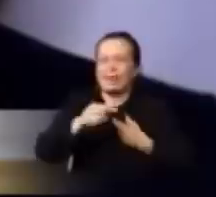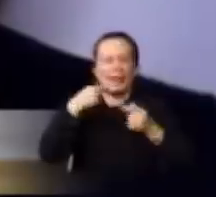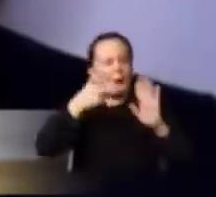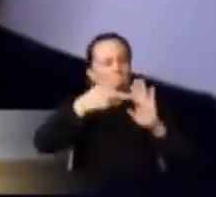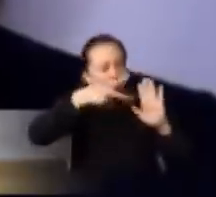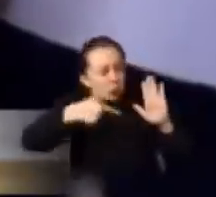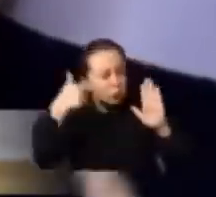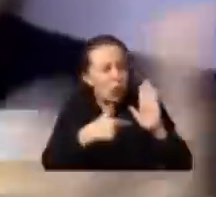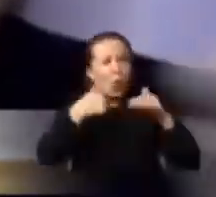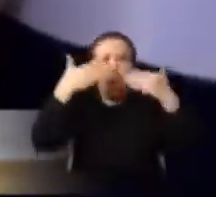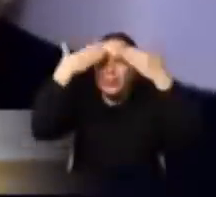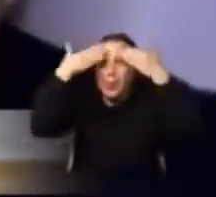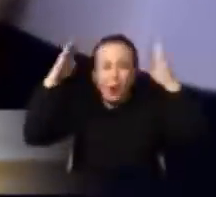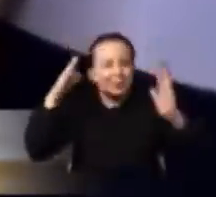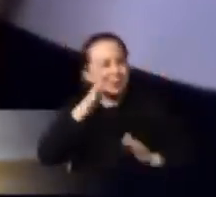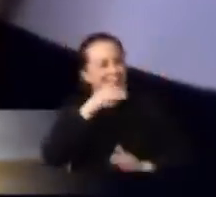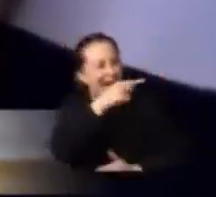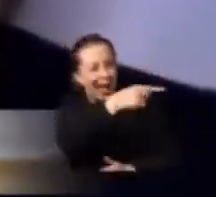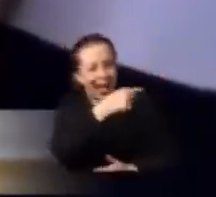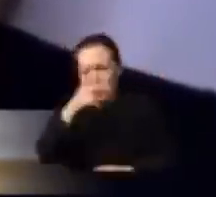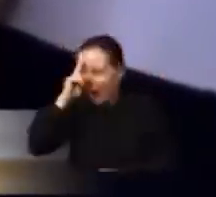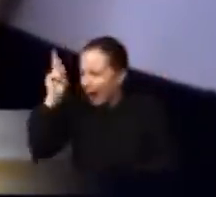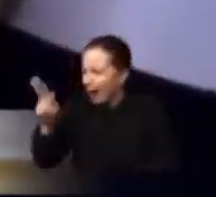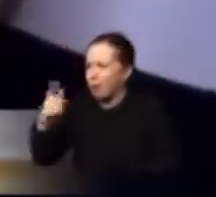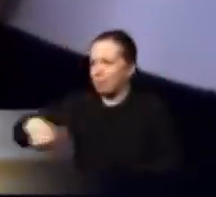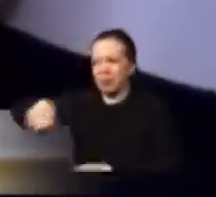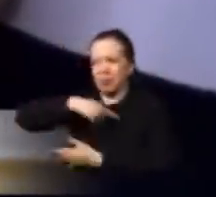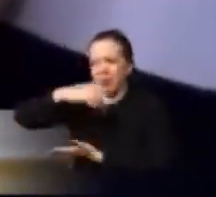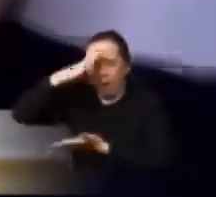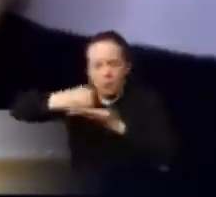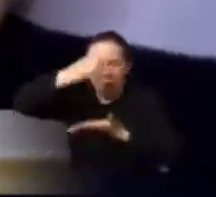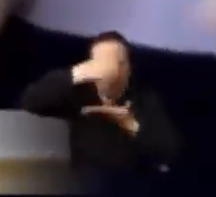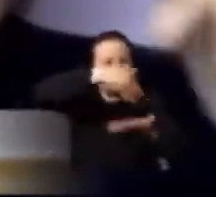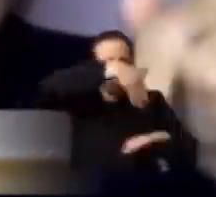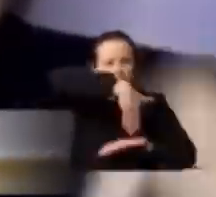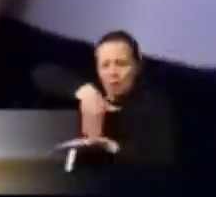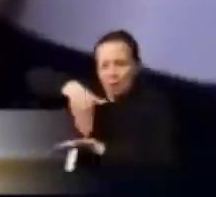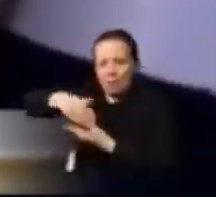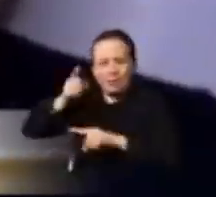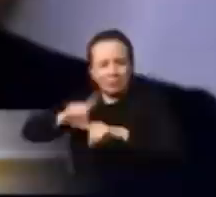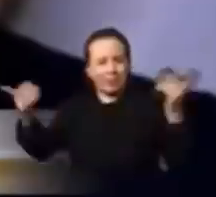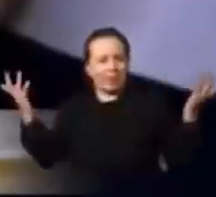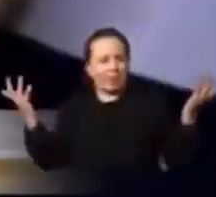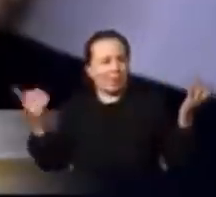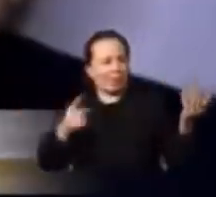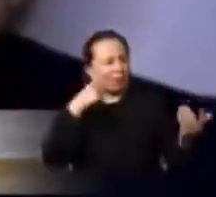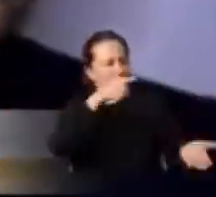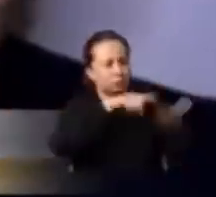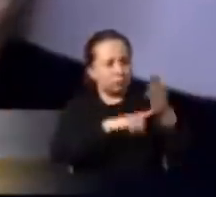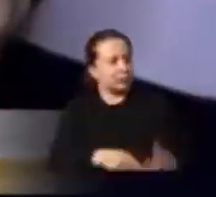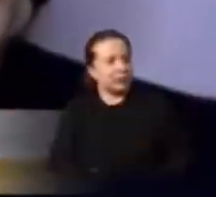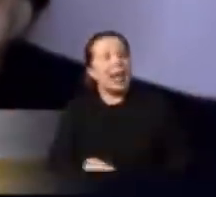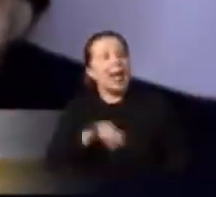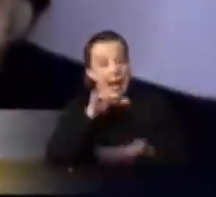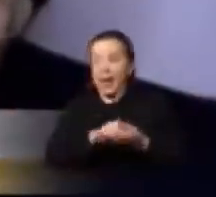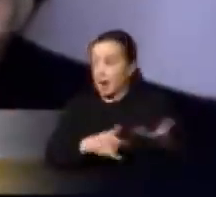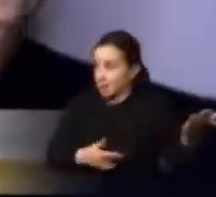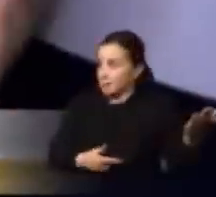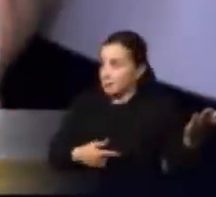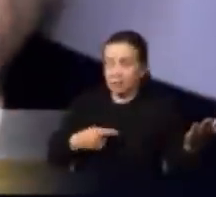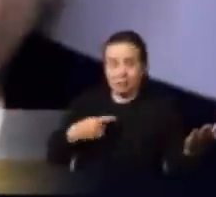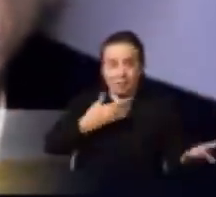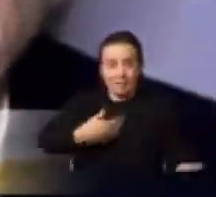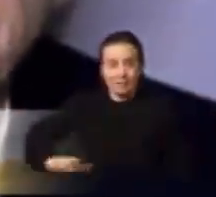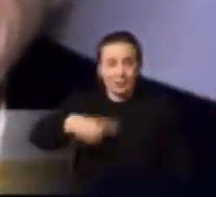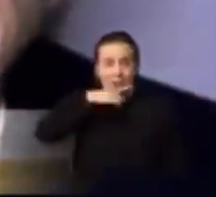constitución nacional, nada de respeto a los puntos de vista ajenos. Y ese fue el que puso el presidente Duque a desempeñar ese